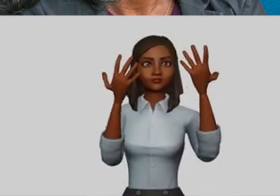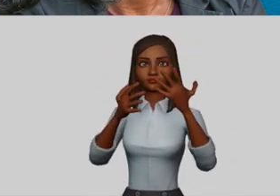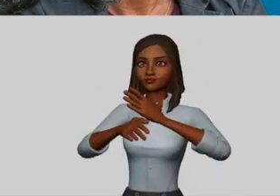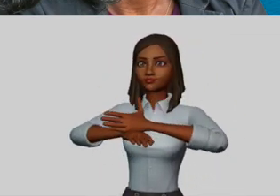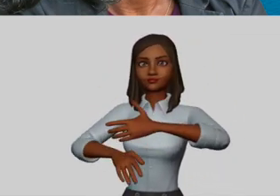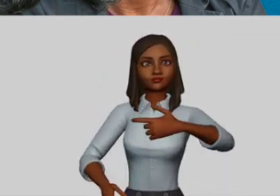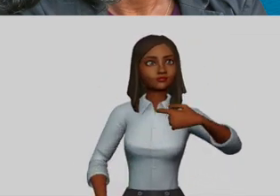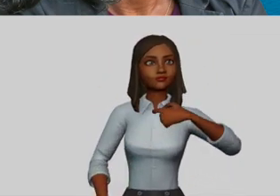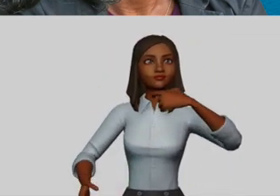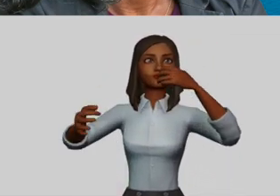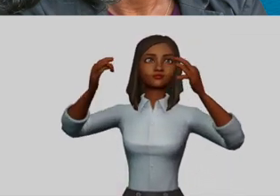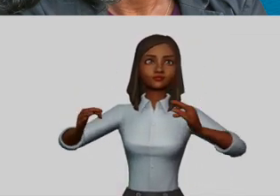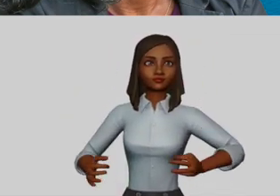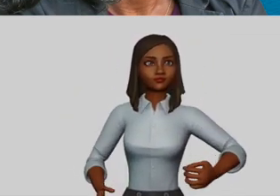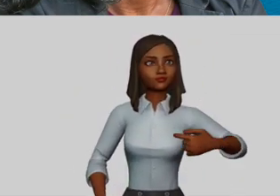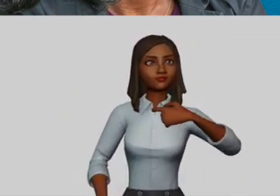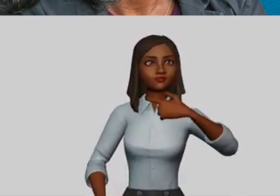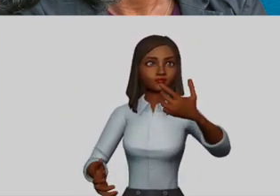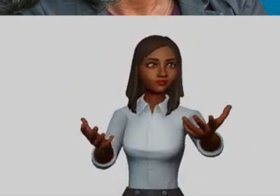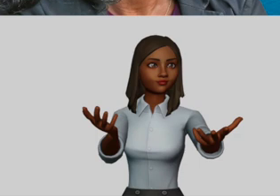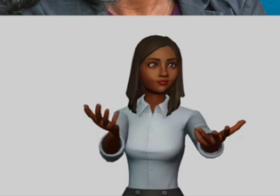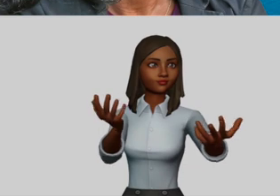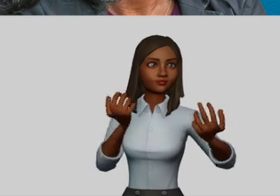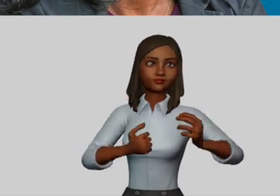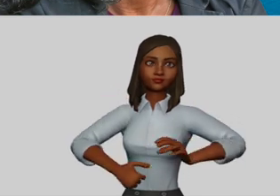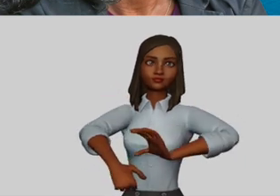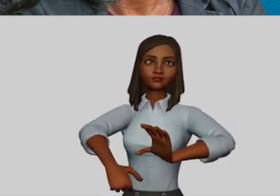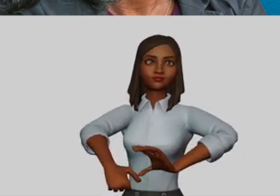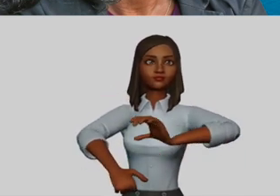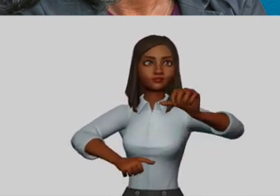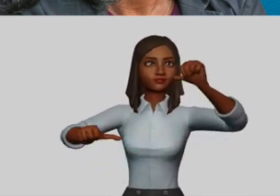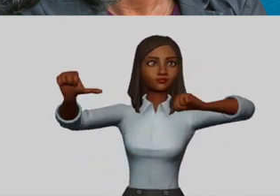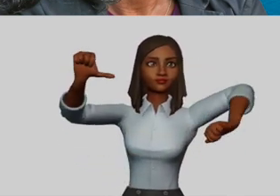Entonces, la conversación,